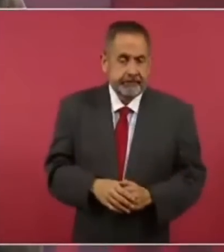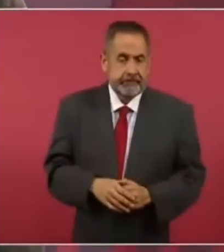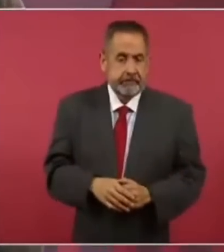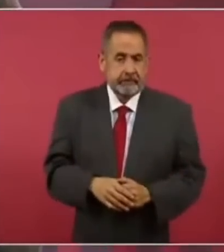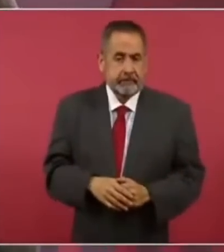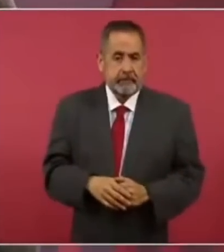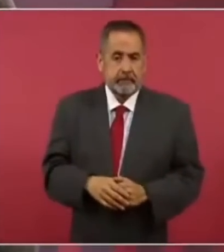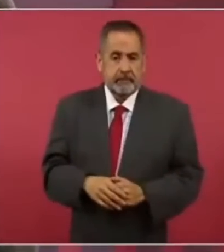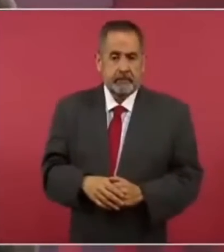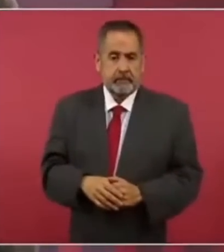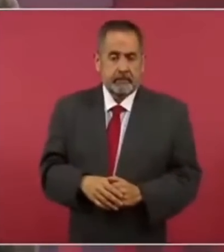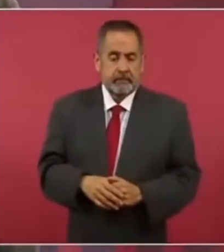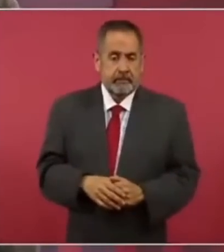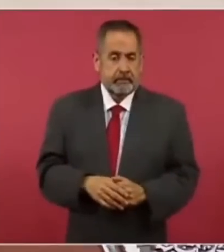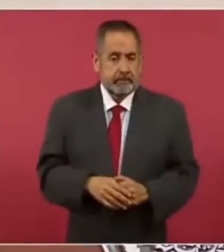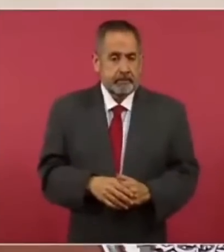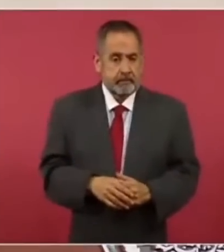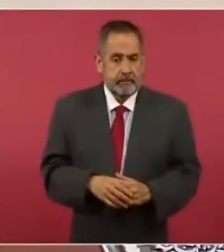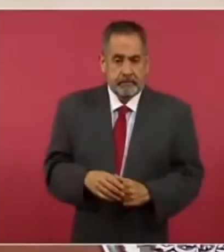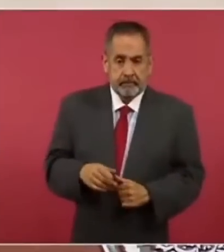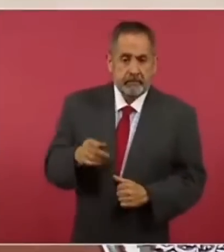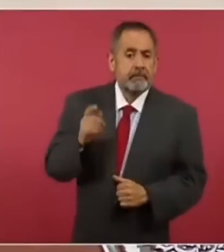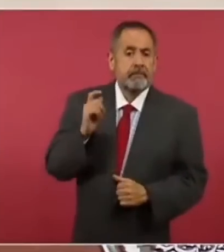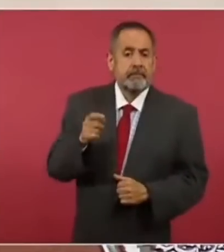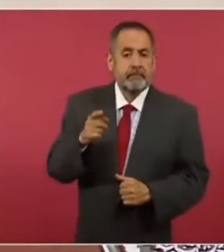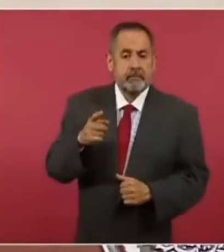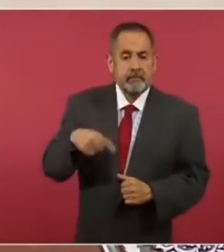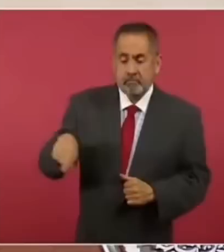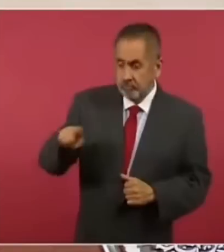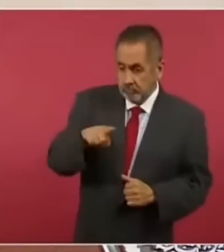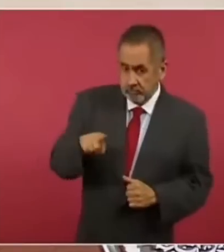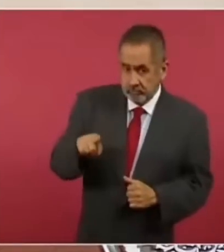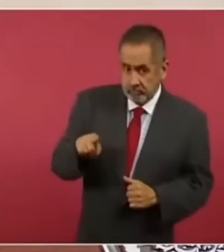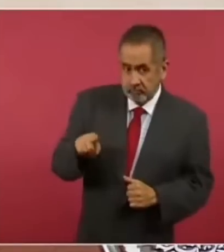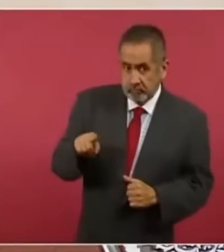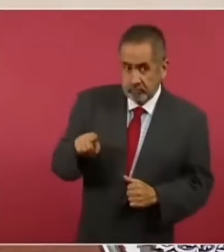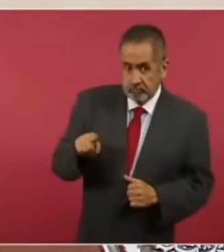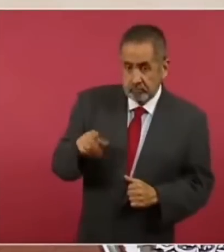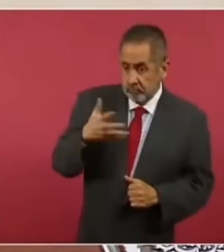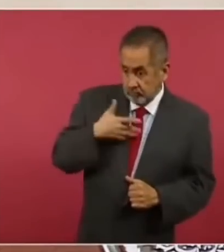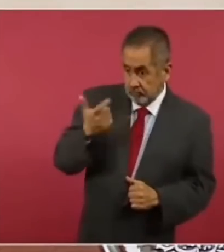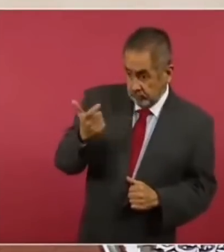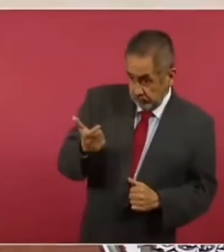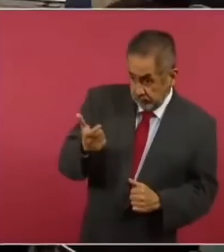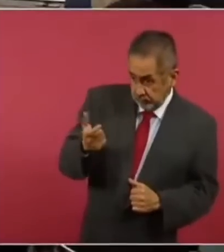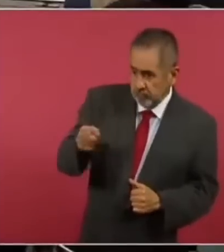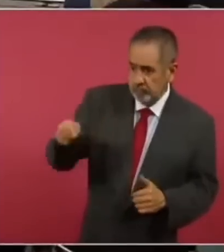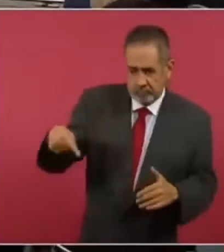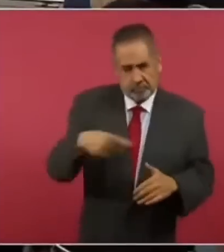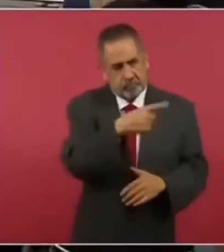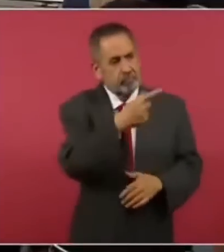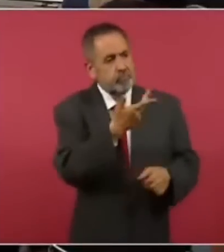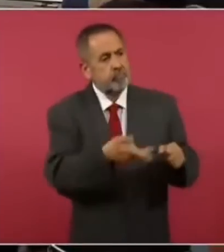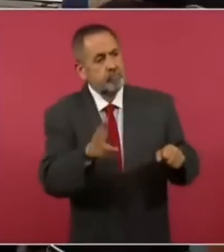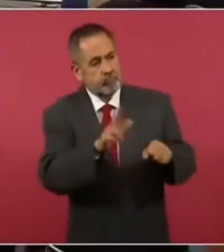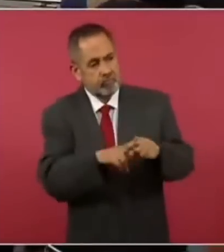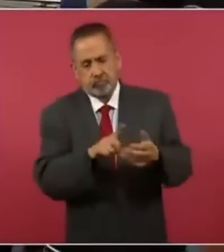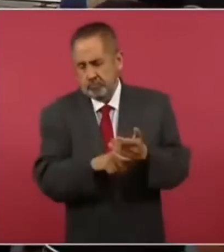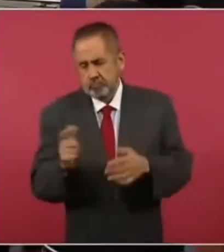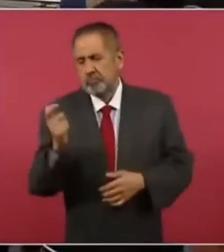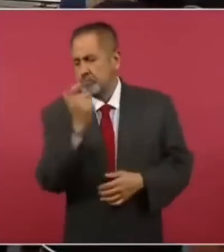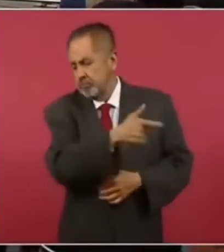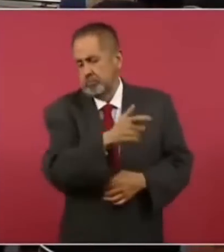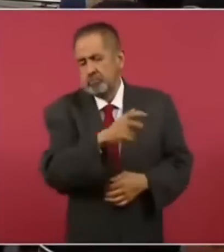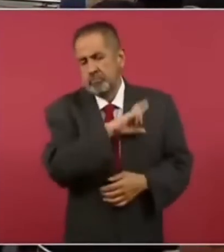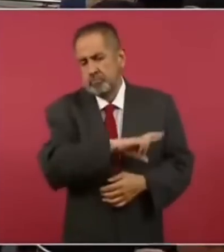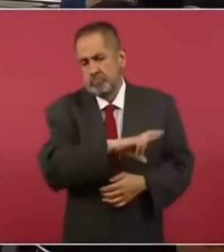y que se atendiera el que tuviese para pagar una clínica privada.